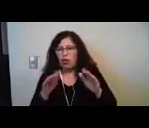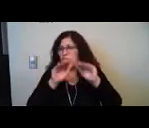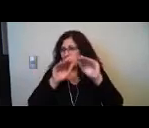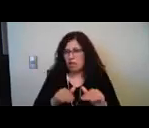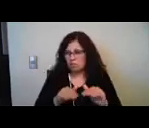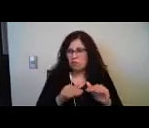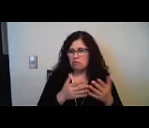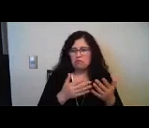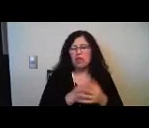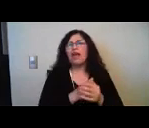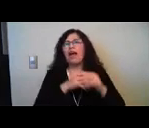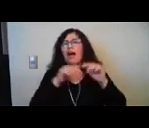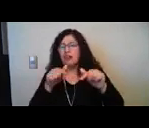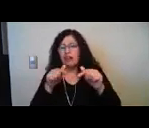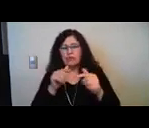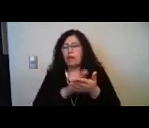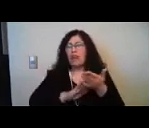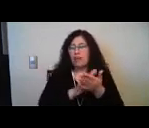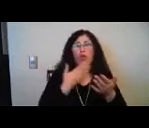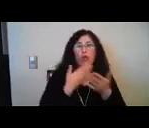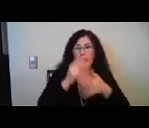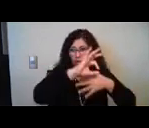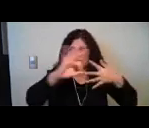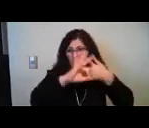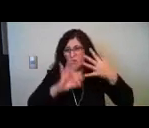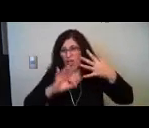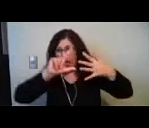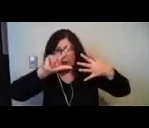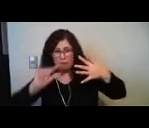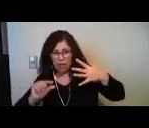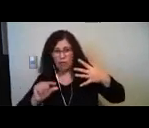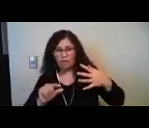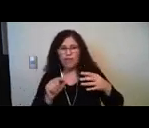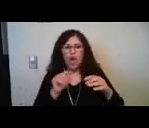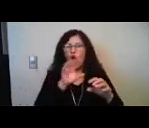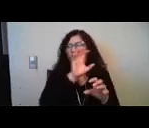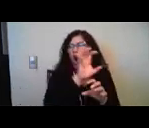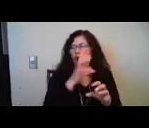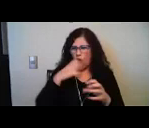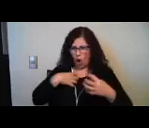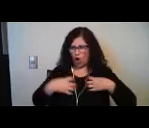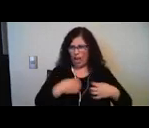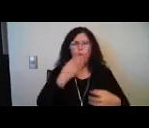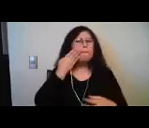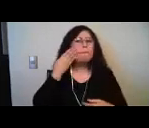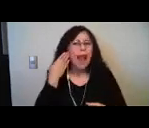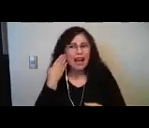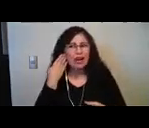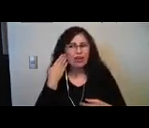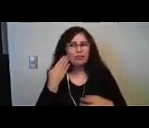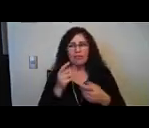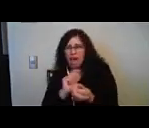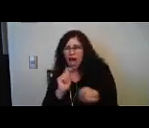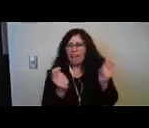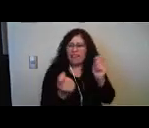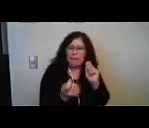efecto, ¿ya? Porque se va adaptando este órgano blanco, ¿ya? Pero llega un momento en el cual ya no se puede adaptar más, ¿ya? Y